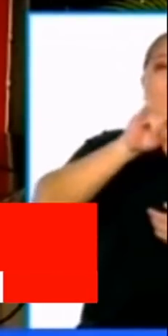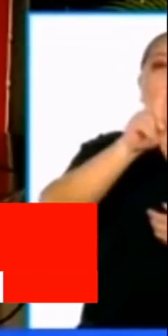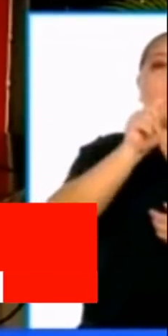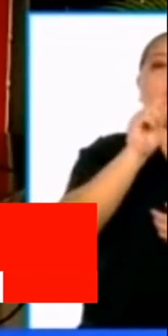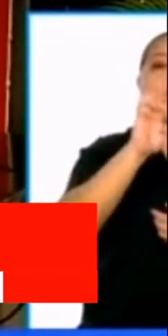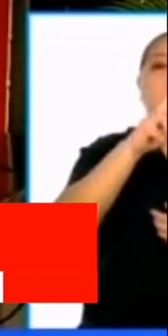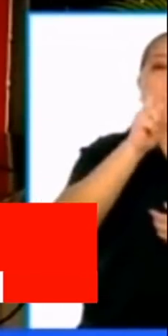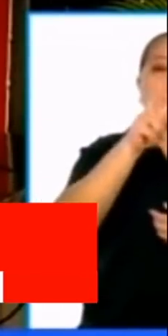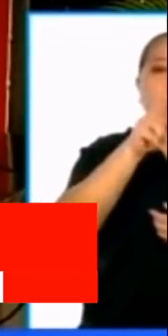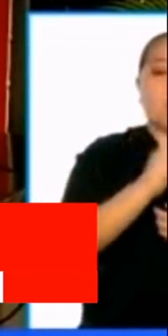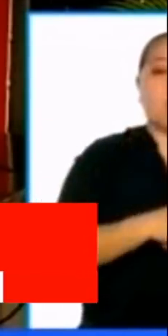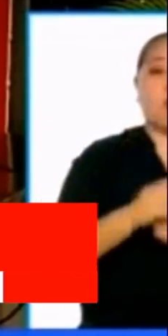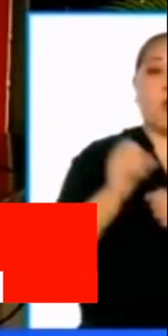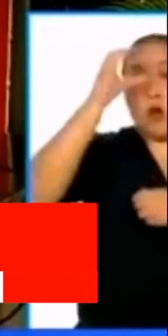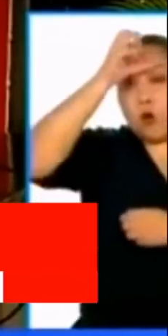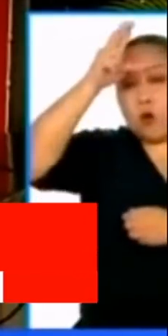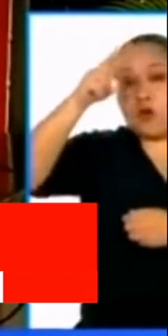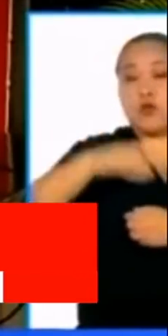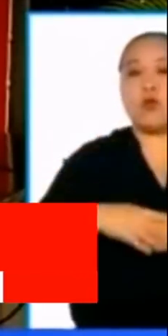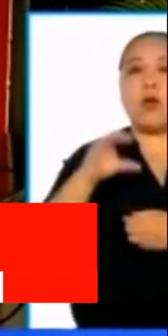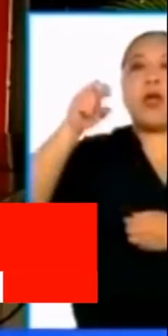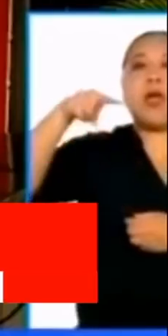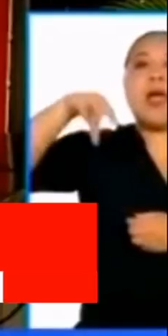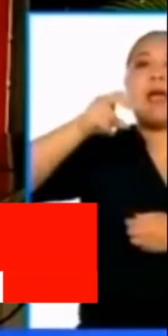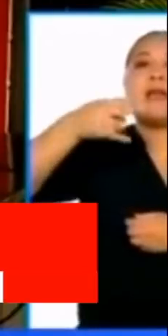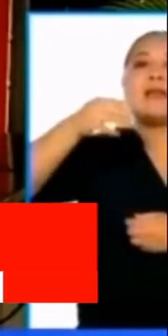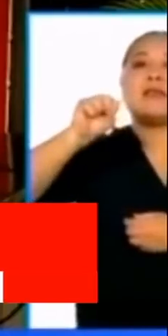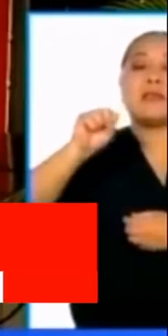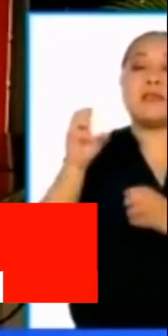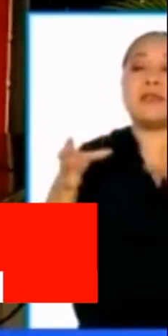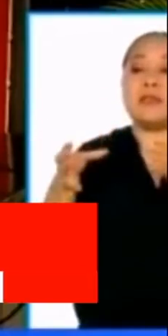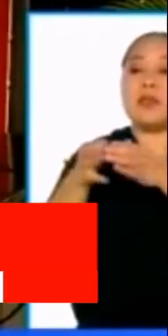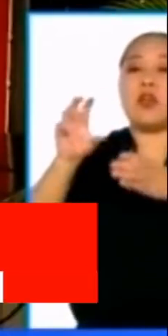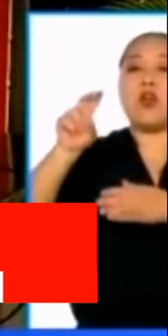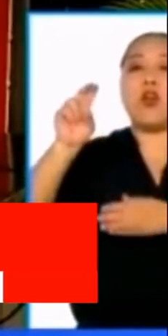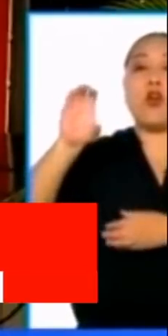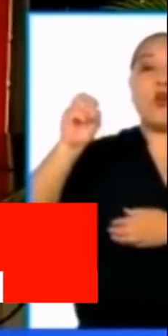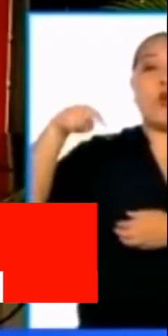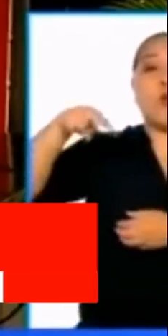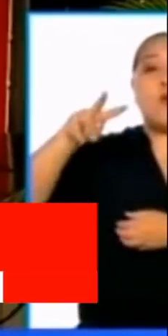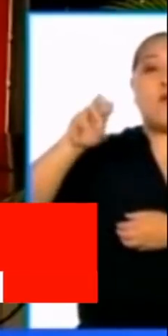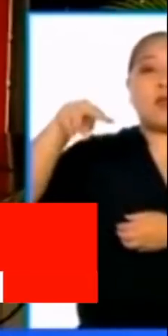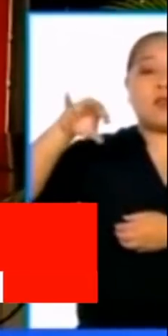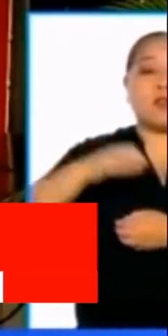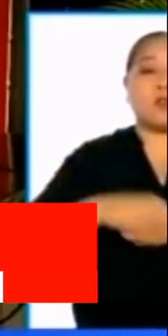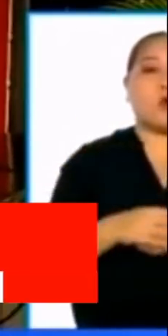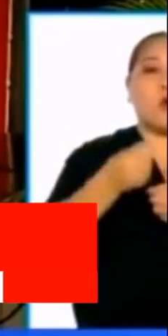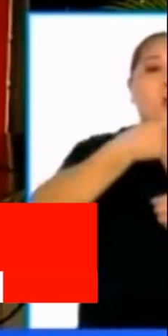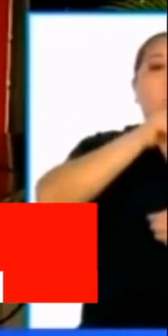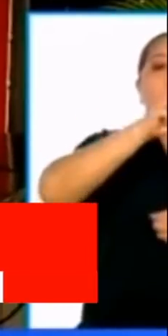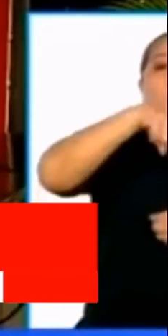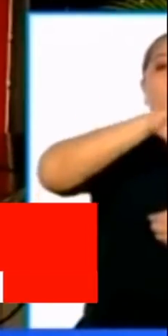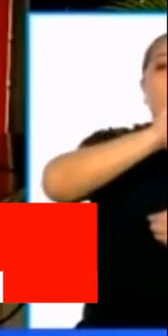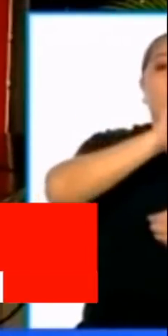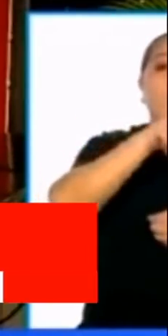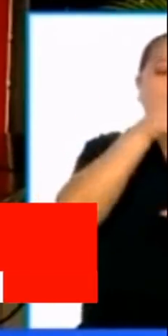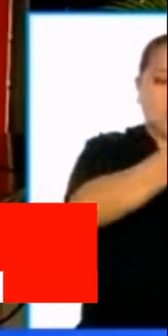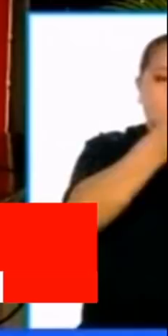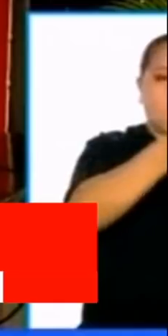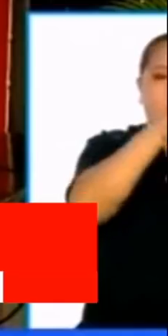Cajamarca, Cutervo. En Cusco, las provincias de Canchis y La Convención. En